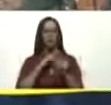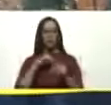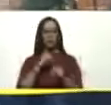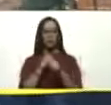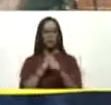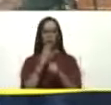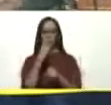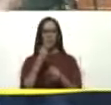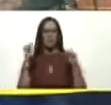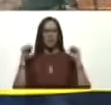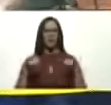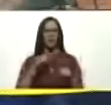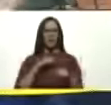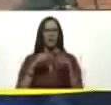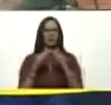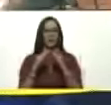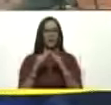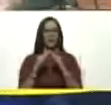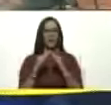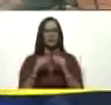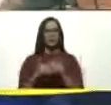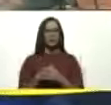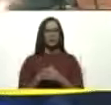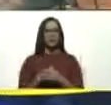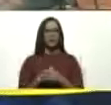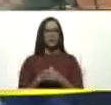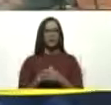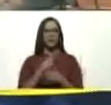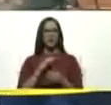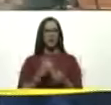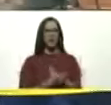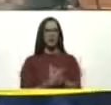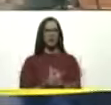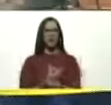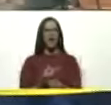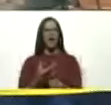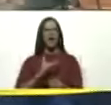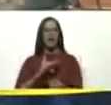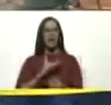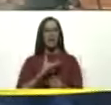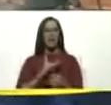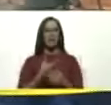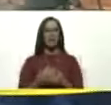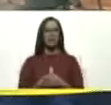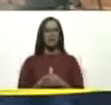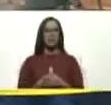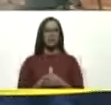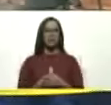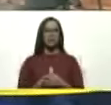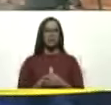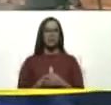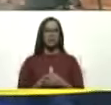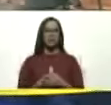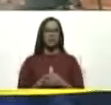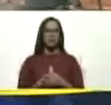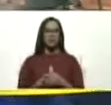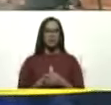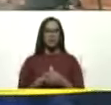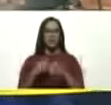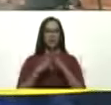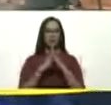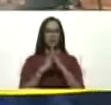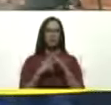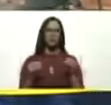que nos visitan hoy en nuestra casa. A nuestros alcaldes, a nuestro hermano Cacheroso, nuestro hermano Sergio Hernández y a